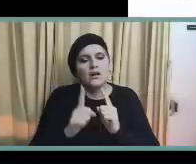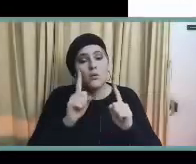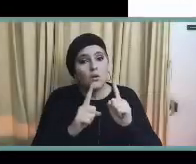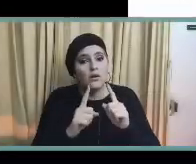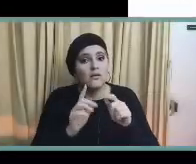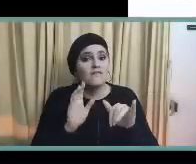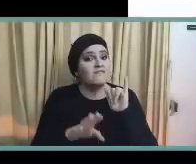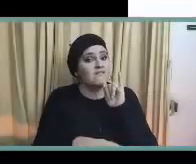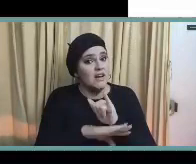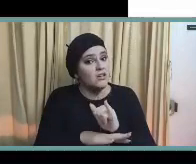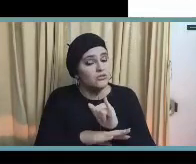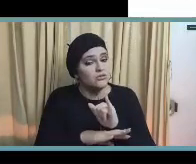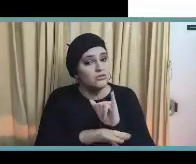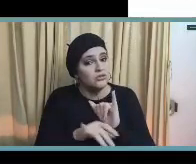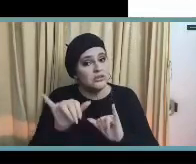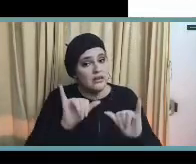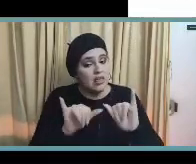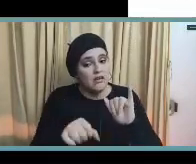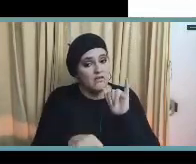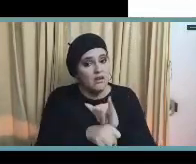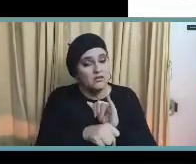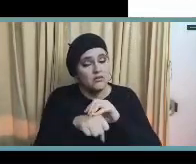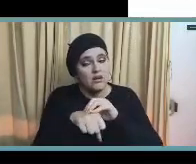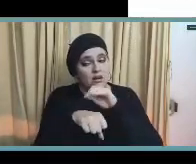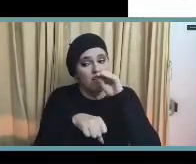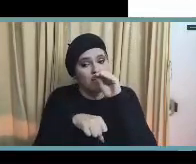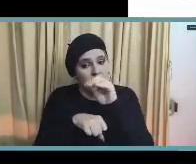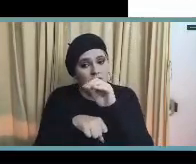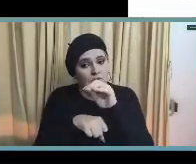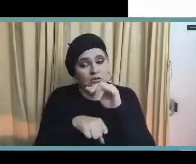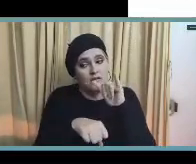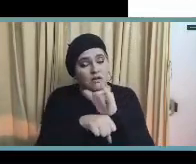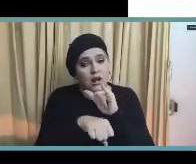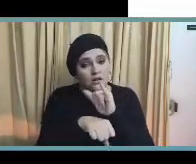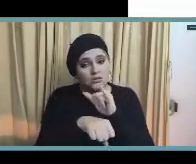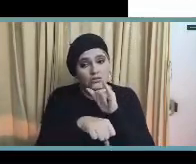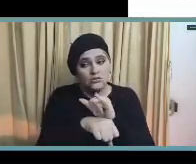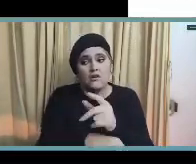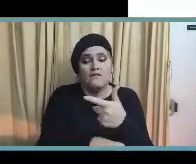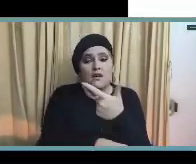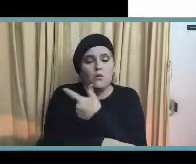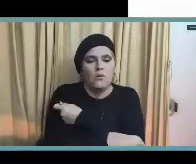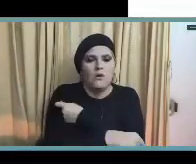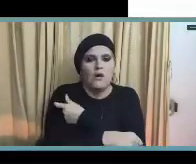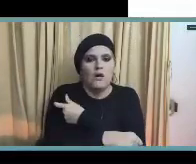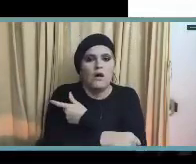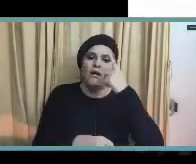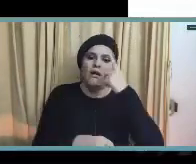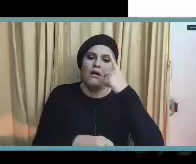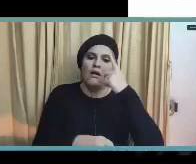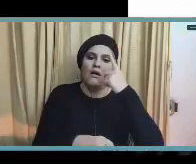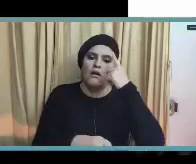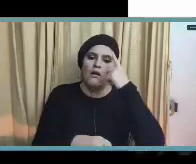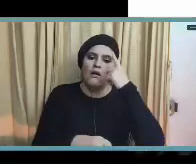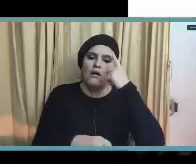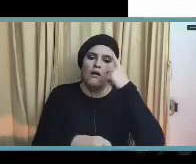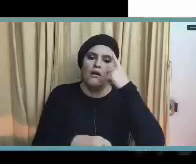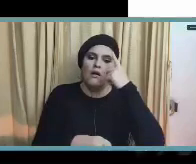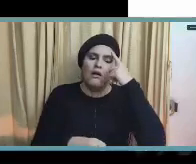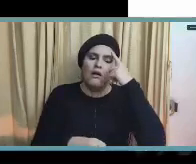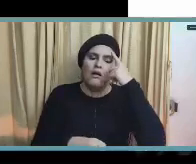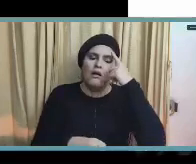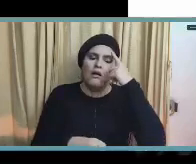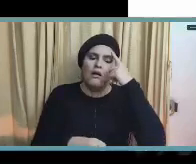después se dieron cuenta que era falso, y llevó a que sacaran, a echarle la culpa, ¿no es cierto?, al mercurio, que es el timerosal de